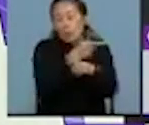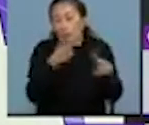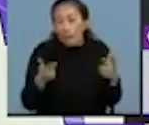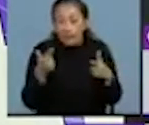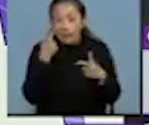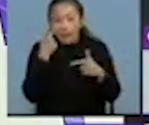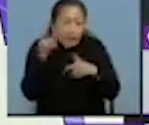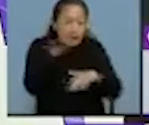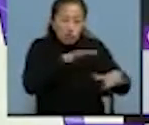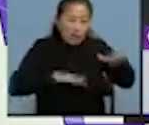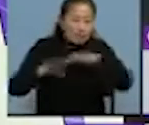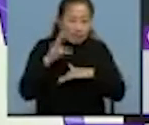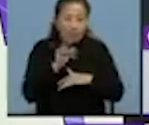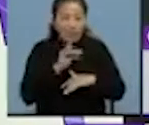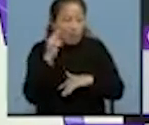para aceitar el esquema.